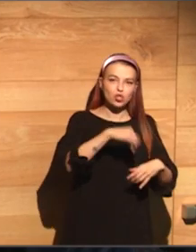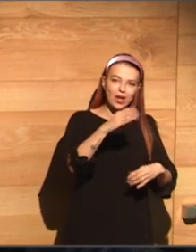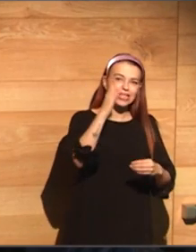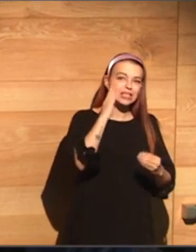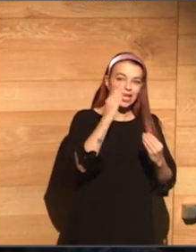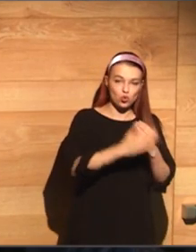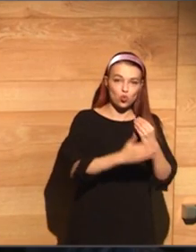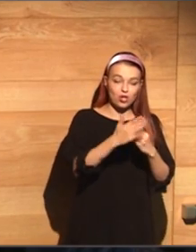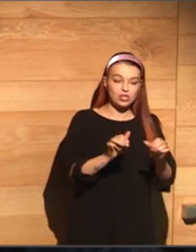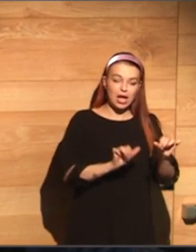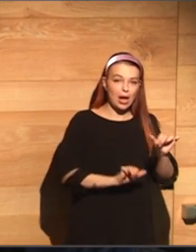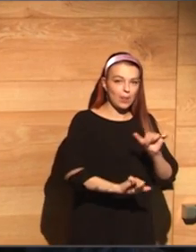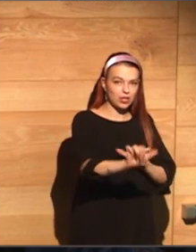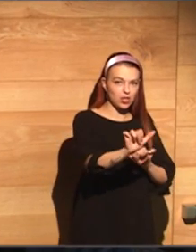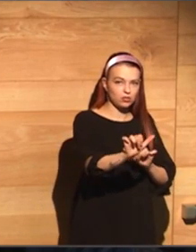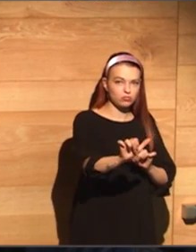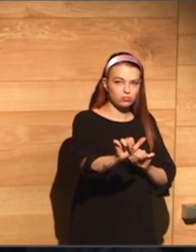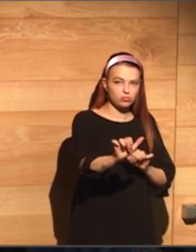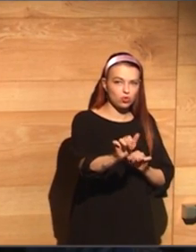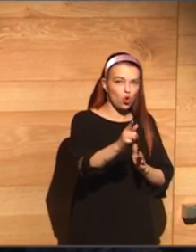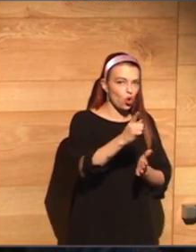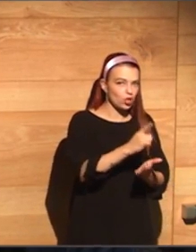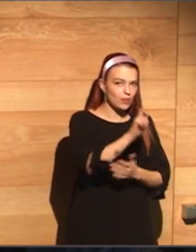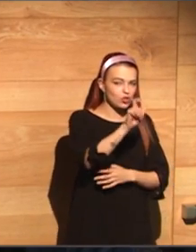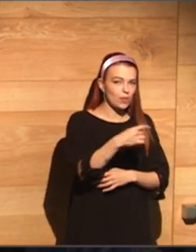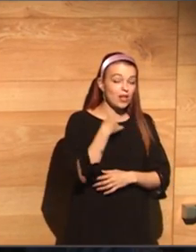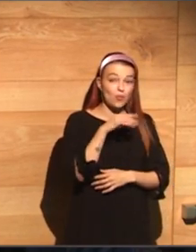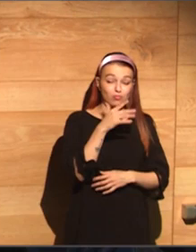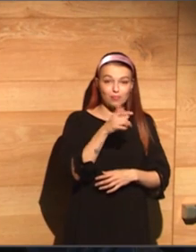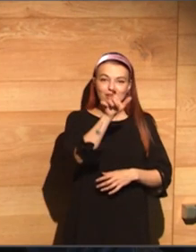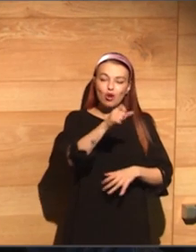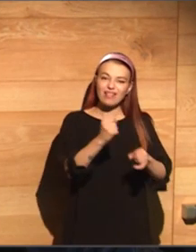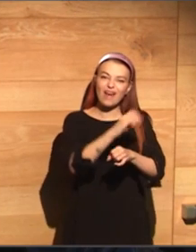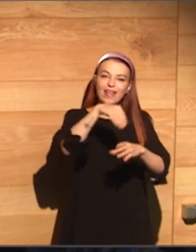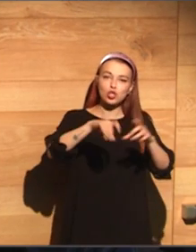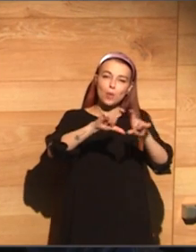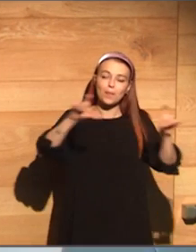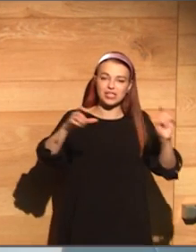perdedor. En este caso un empresario de ascensores. Canivel.